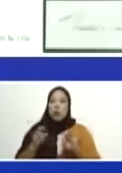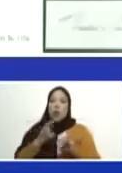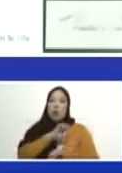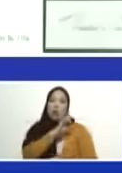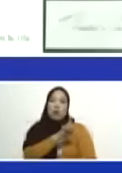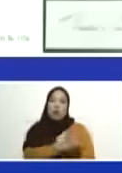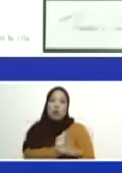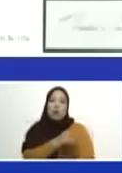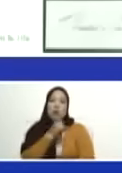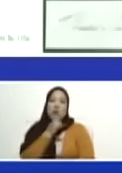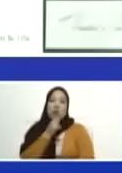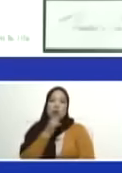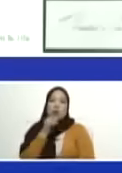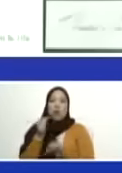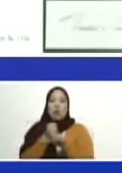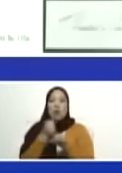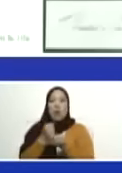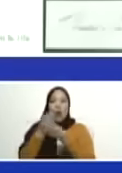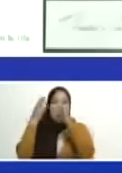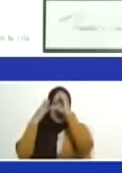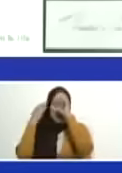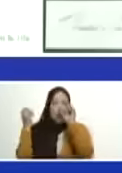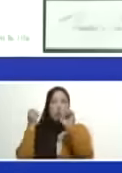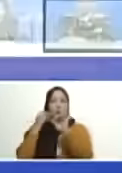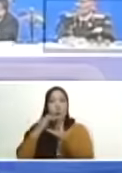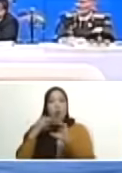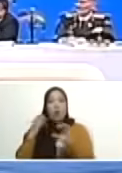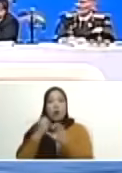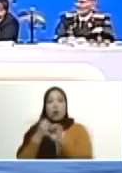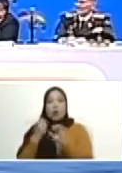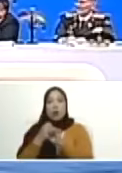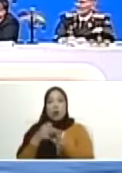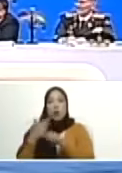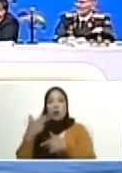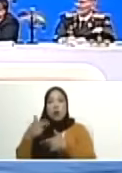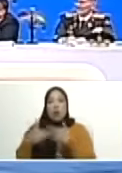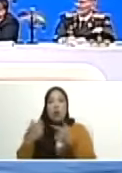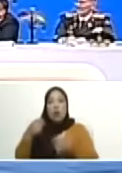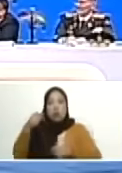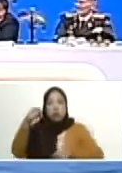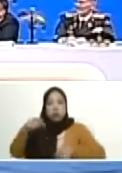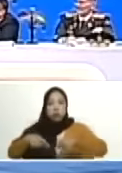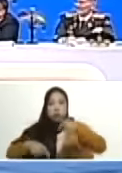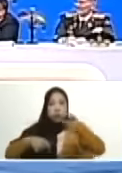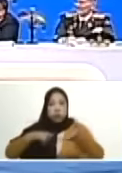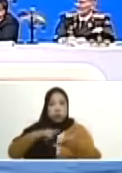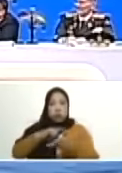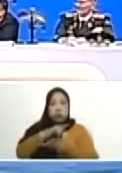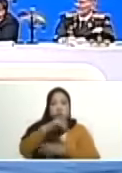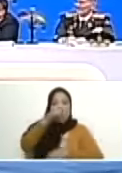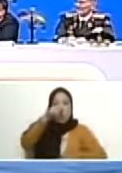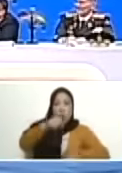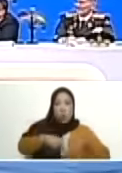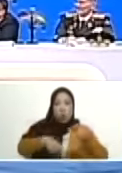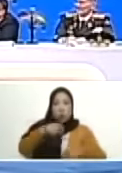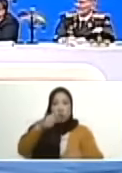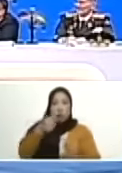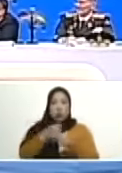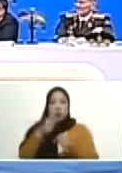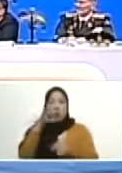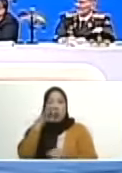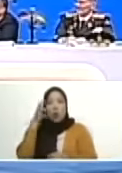fuerte, la diplomacia de las cañoneras, las amenazas de invasión. El laudo arbitral de